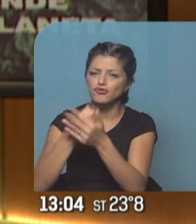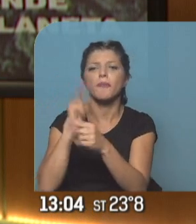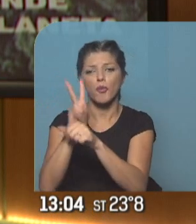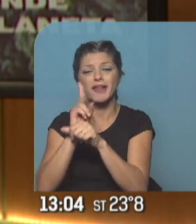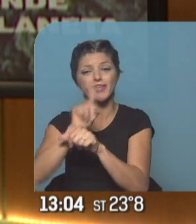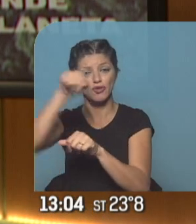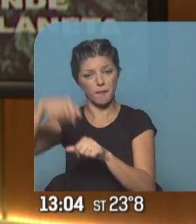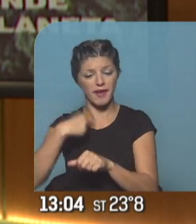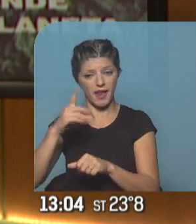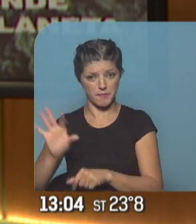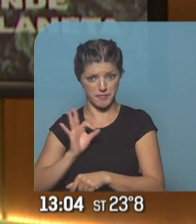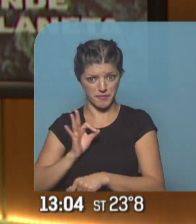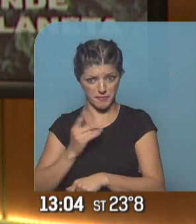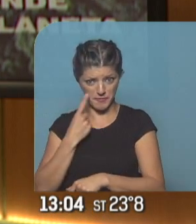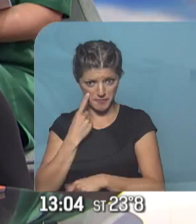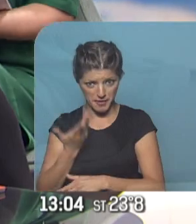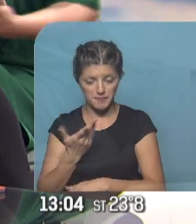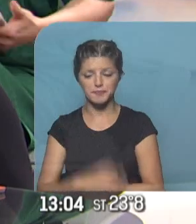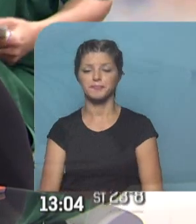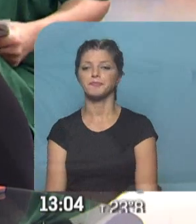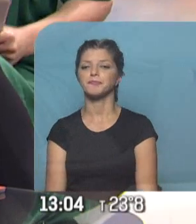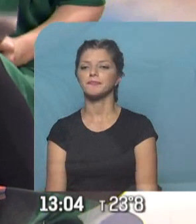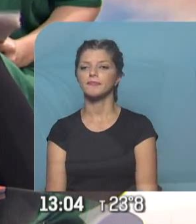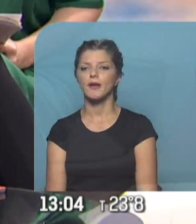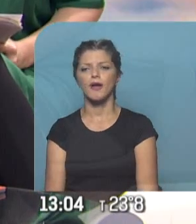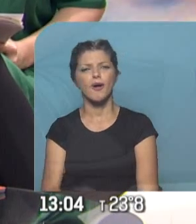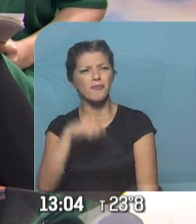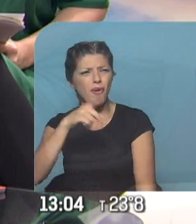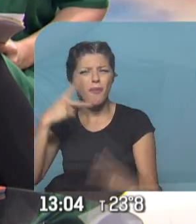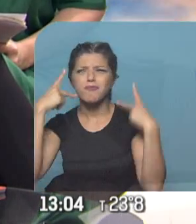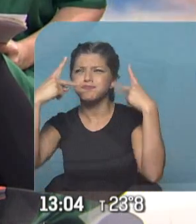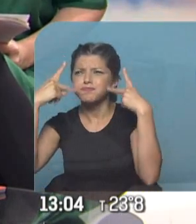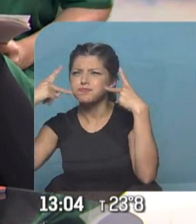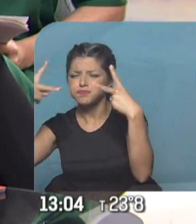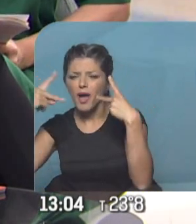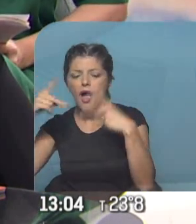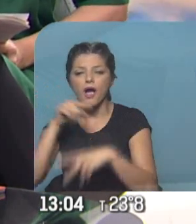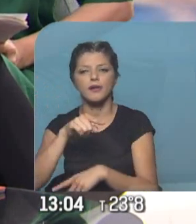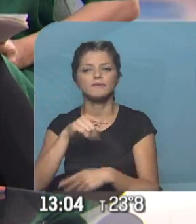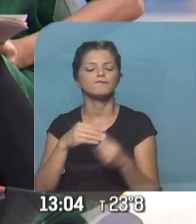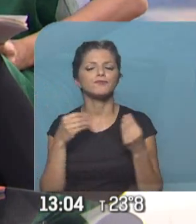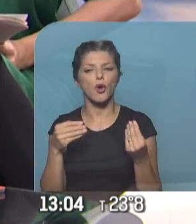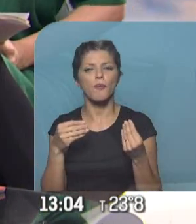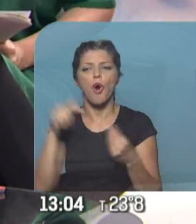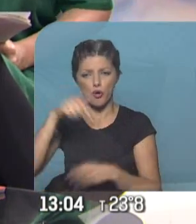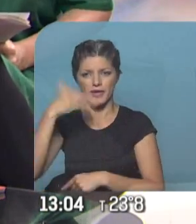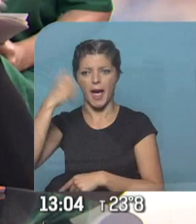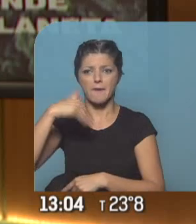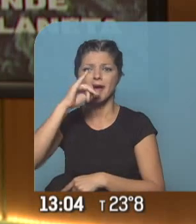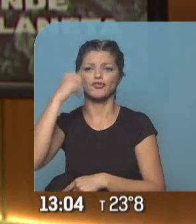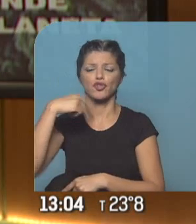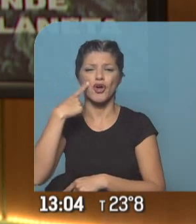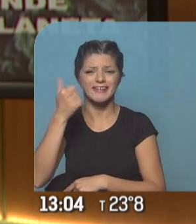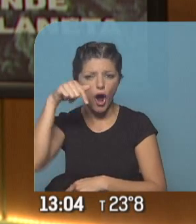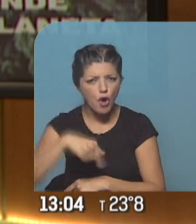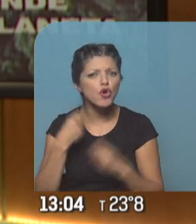Gracias por estar con nosotros, Silvina. No, gracias por invitarme. Tantas veces viajaste, tantas veces estuviste. ¿Cuál sería el diagnóstico de cómo está la Amazonia hoy? En